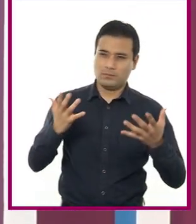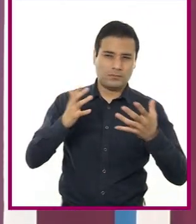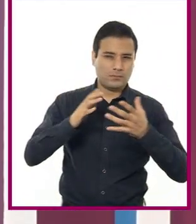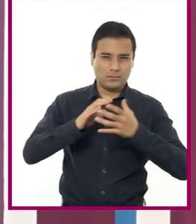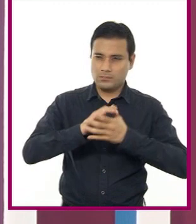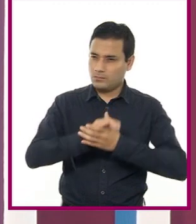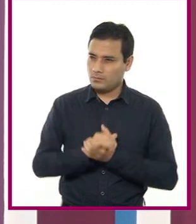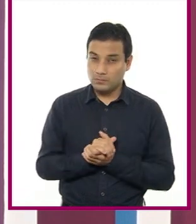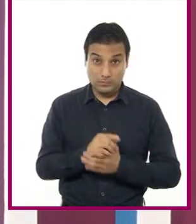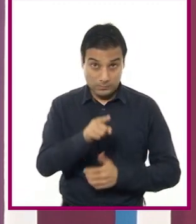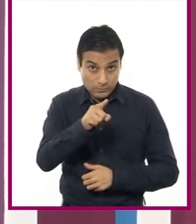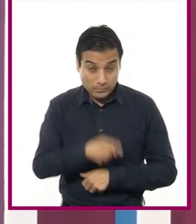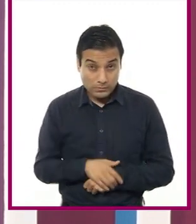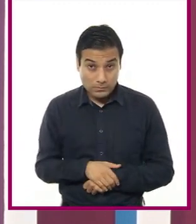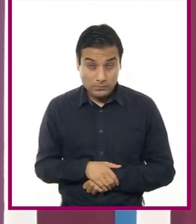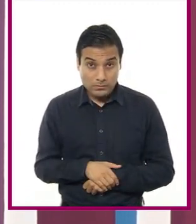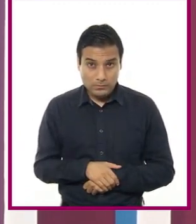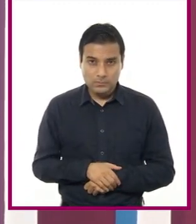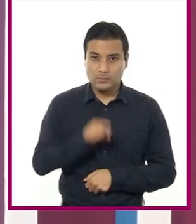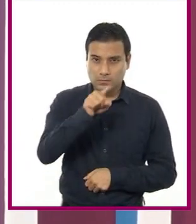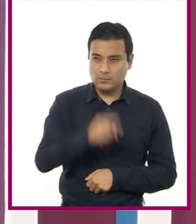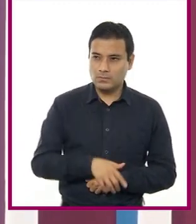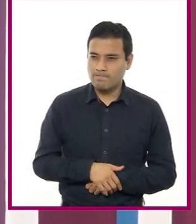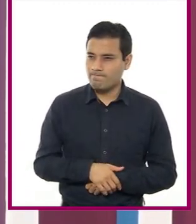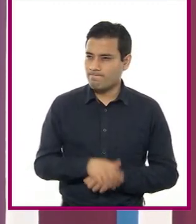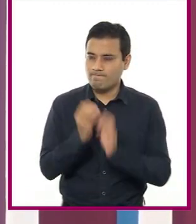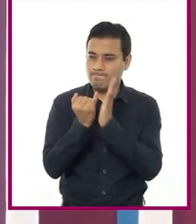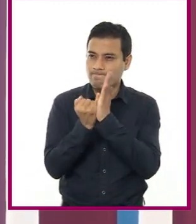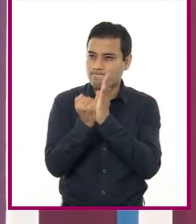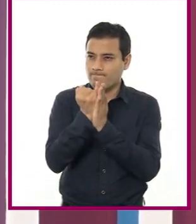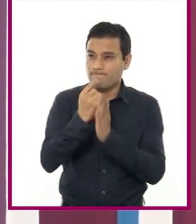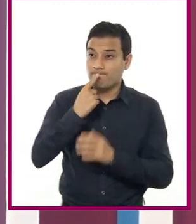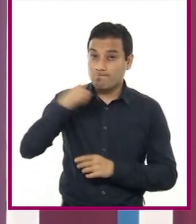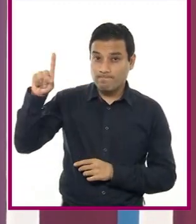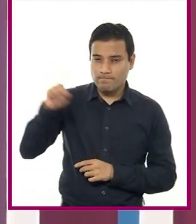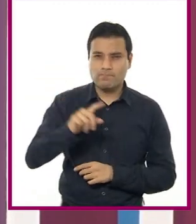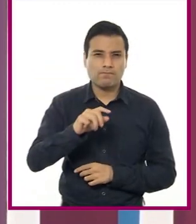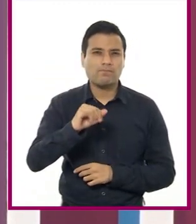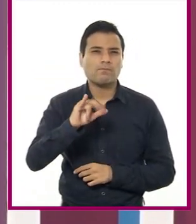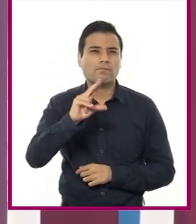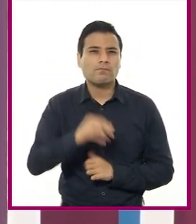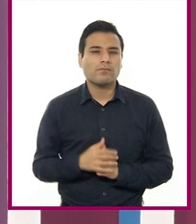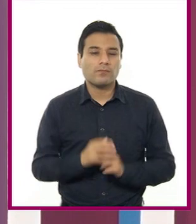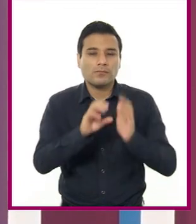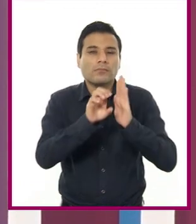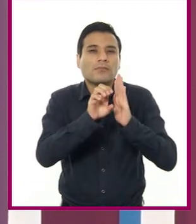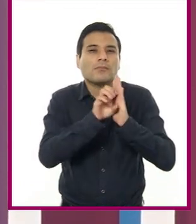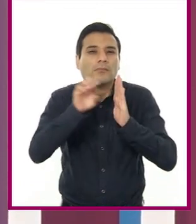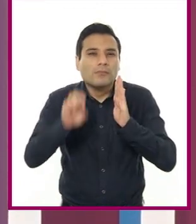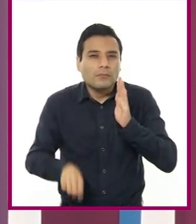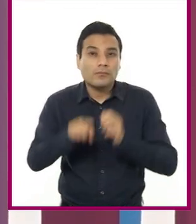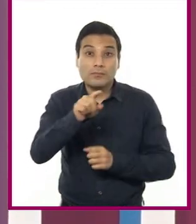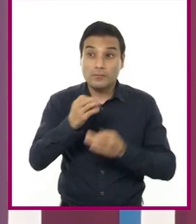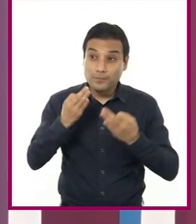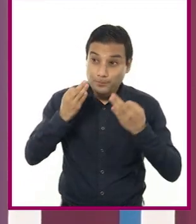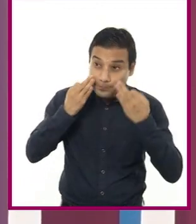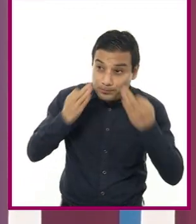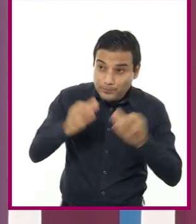¿Han sentido la necesidad de denunciar una acción así? Si tuviesen que hacerlo, ¿saben a